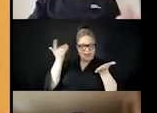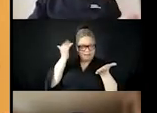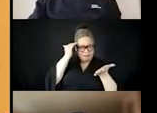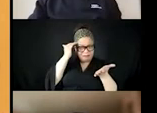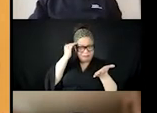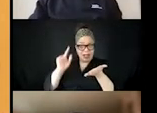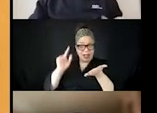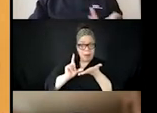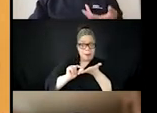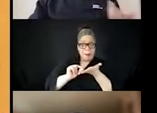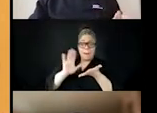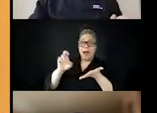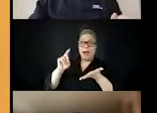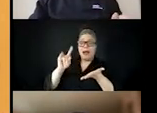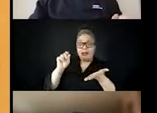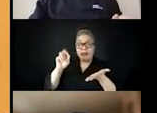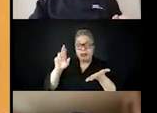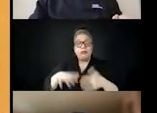él